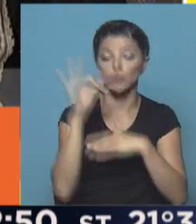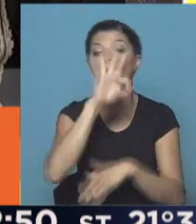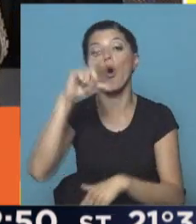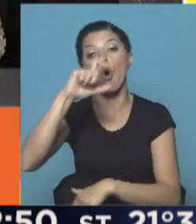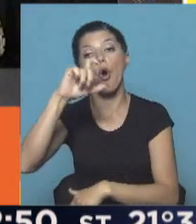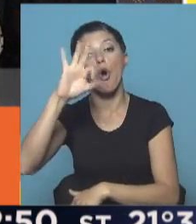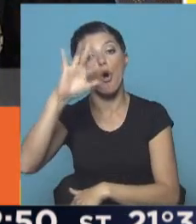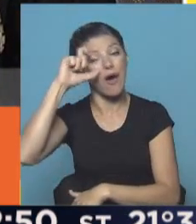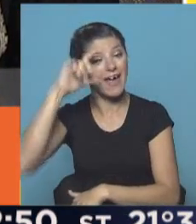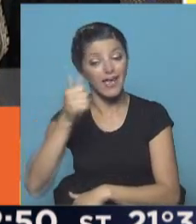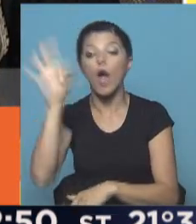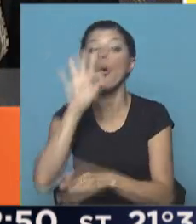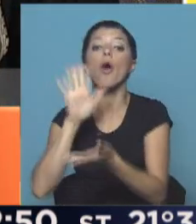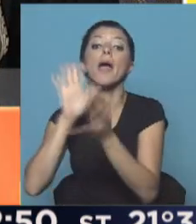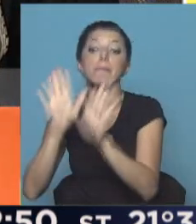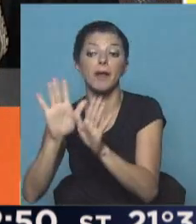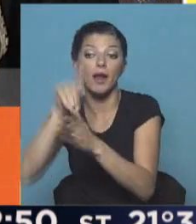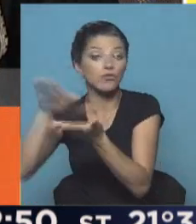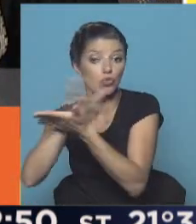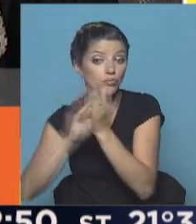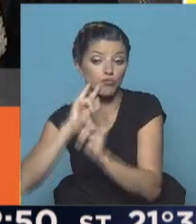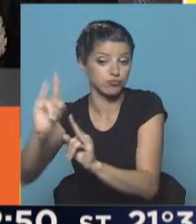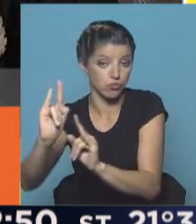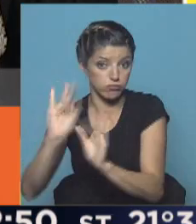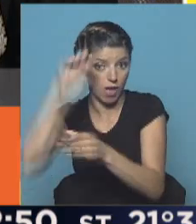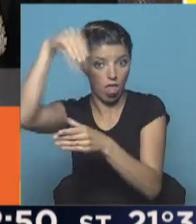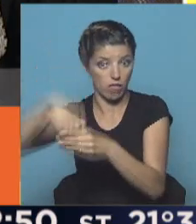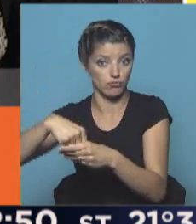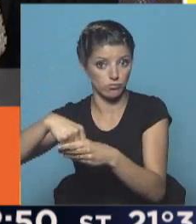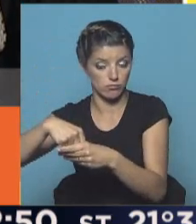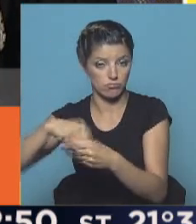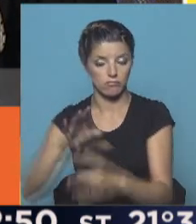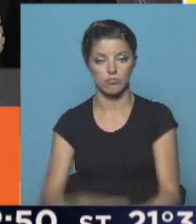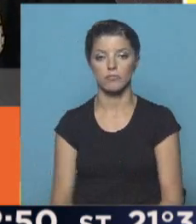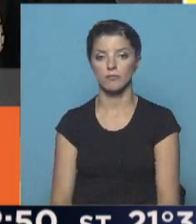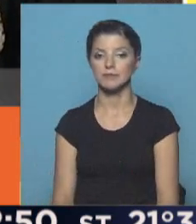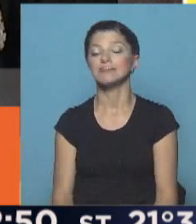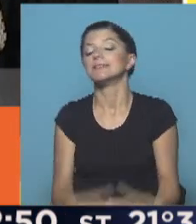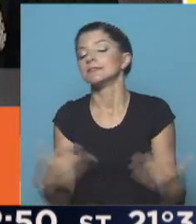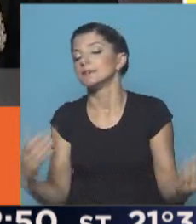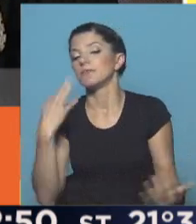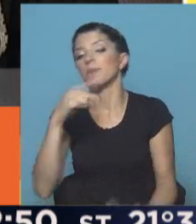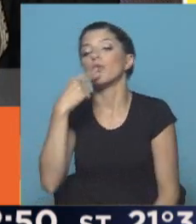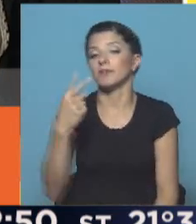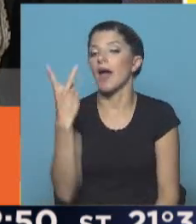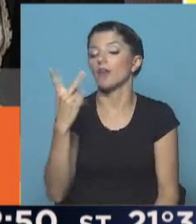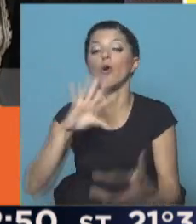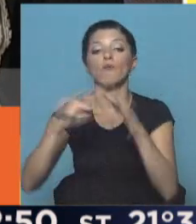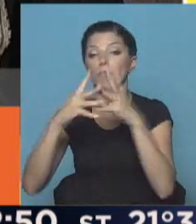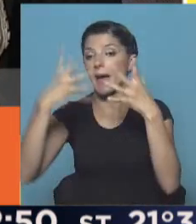esperar a que eso se resuelva ahí adentro? Bueno, digamos, la respuesta purista sería decir, bueno, hay 2